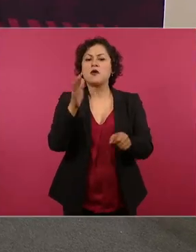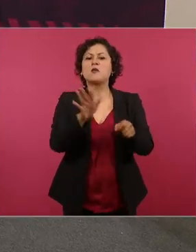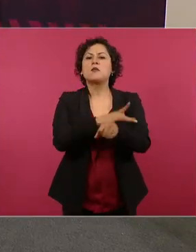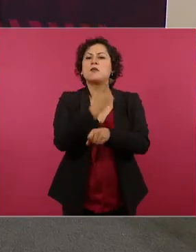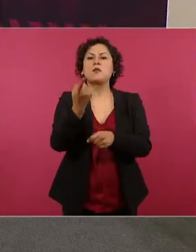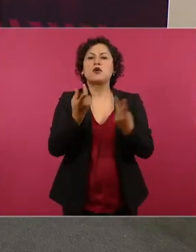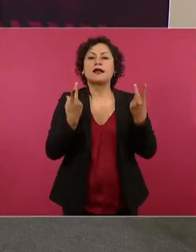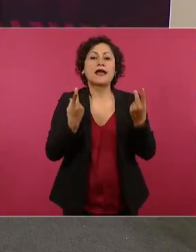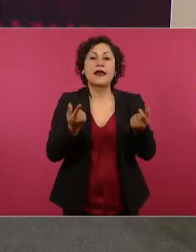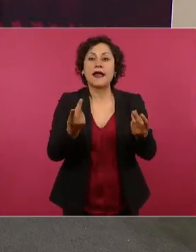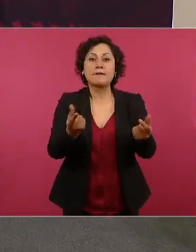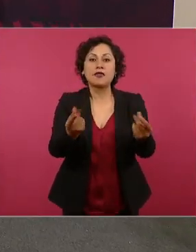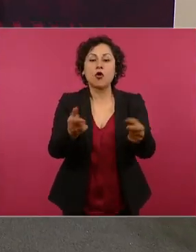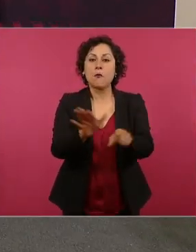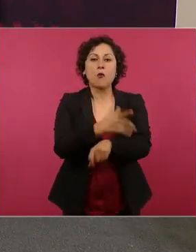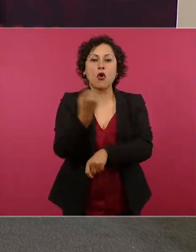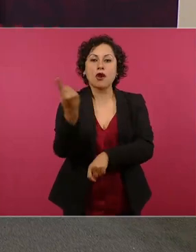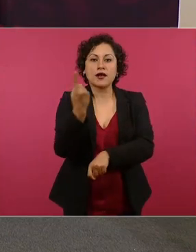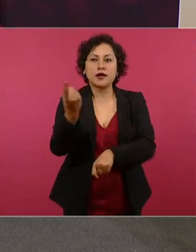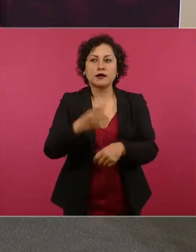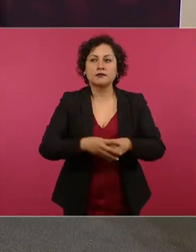prisa, con rapidez?